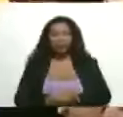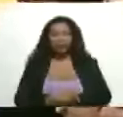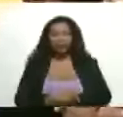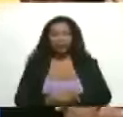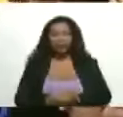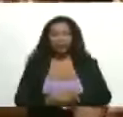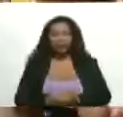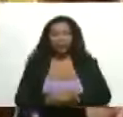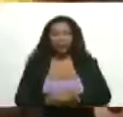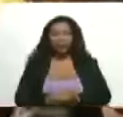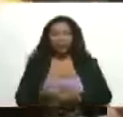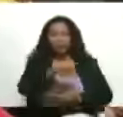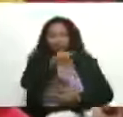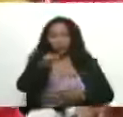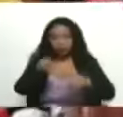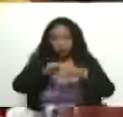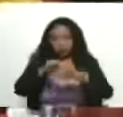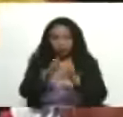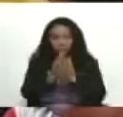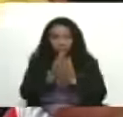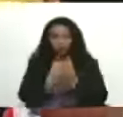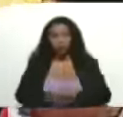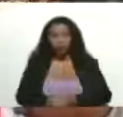Bueno, siéntese, por favor.